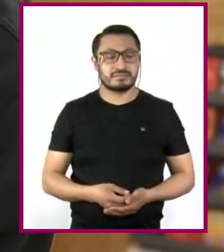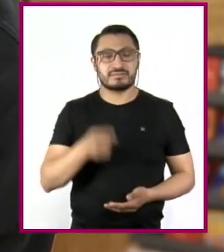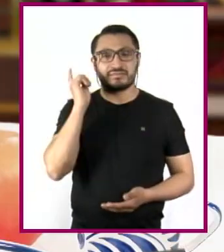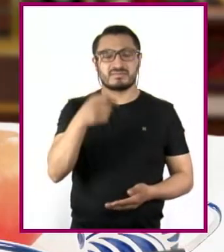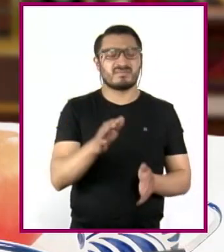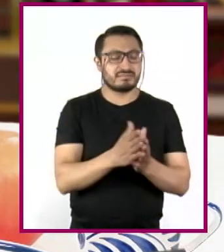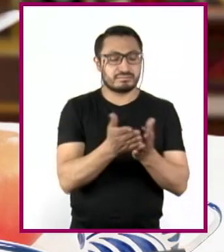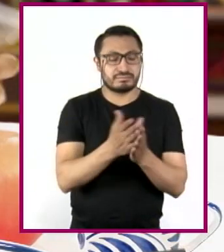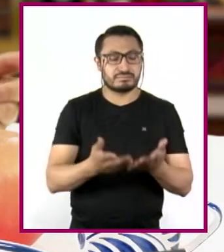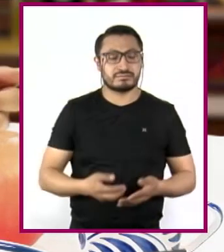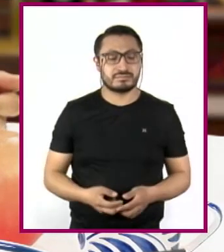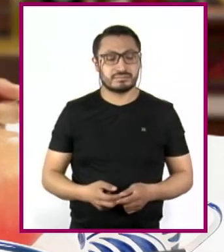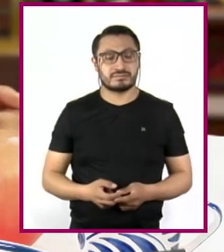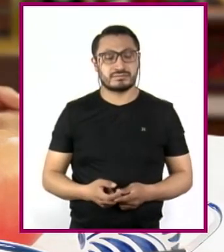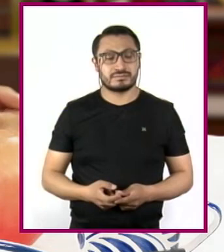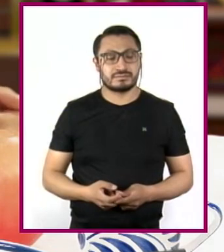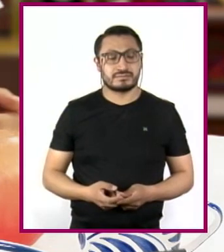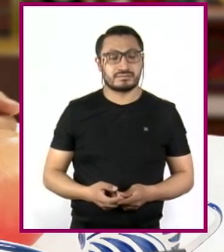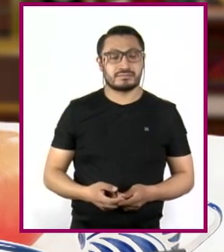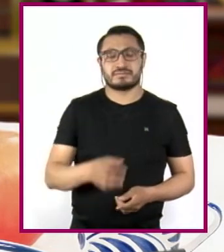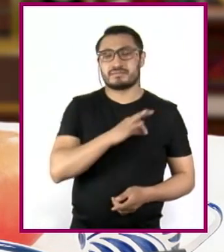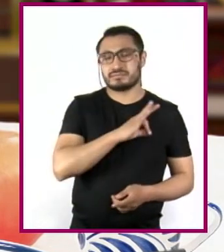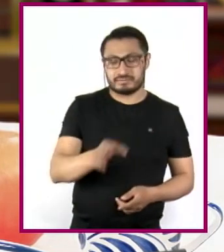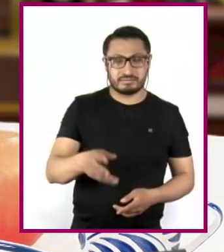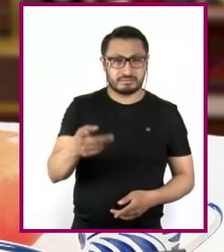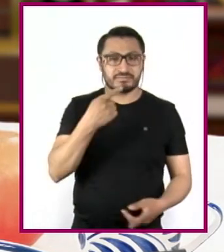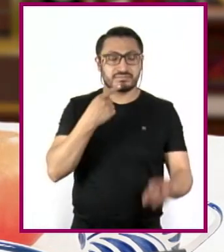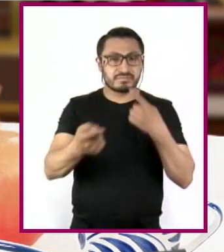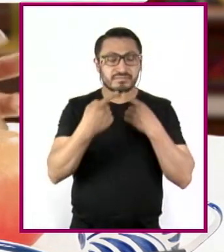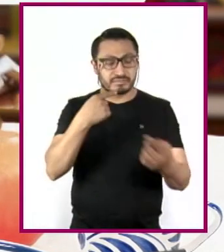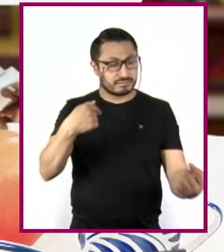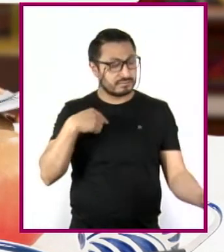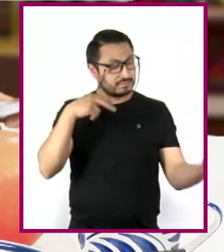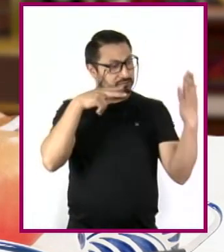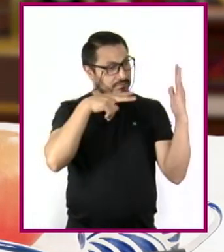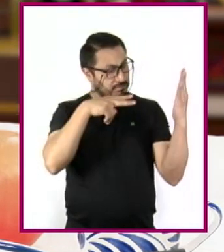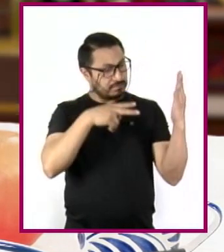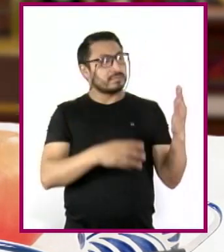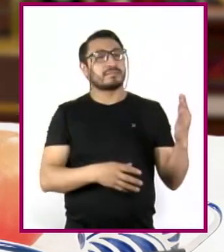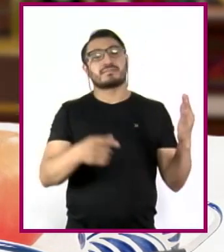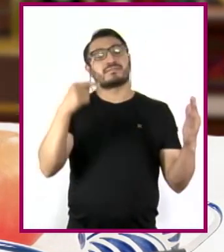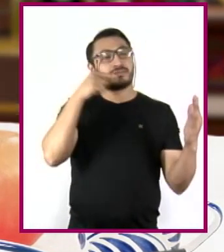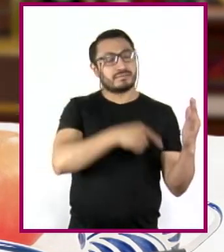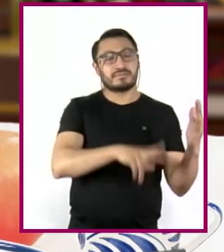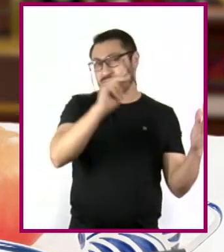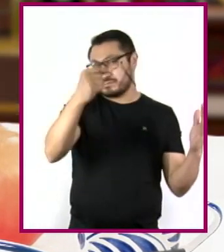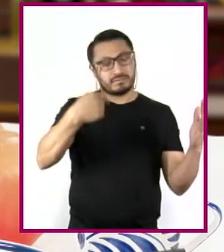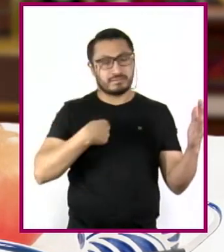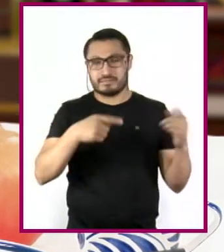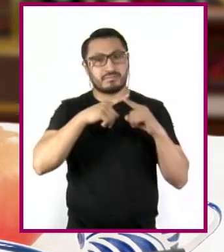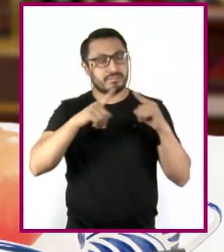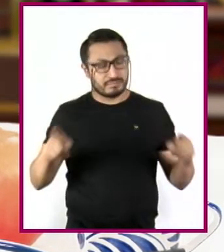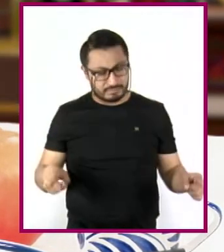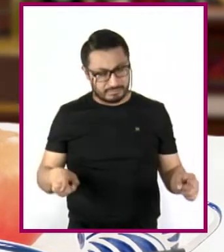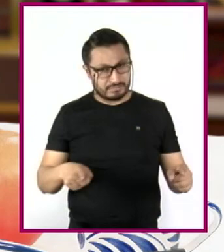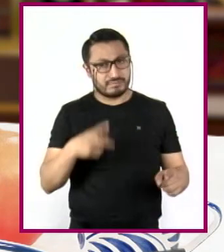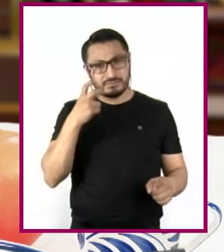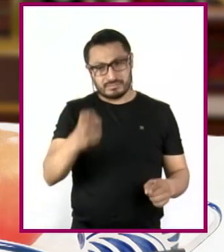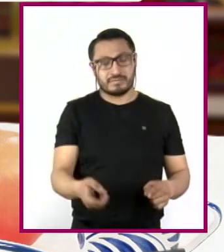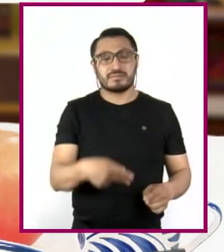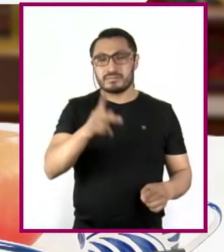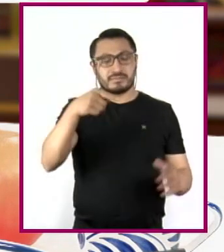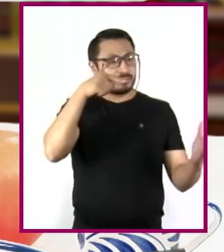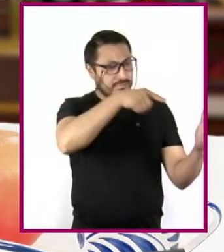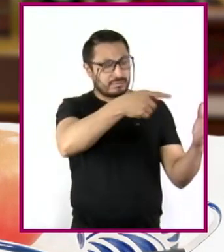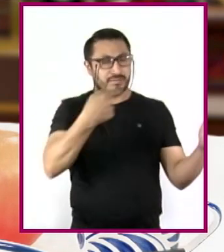el libro? Puesto que puedo hablar con mi réplica, parece claro que ella no es yo. Aunque es exactamente como